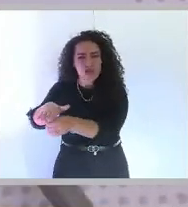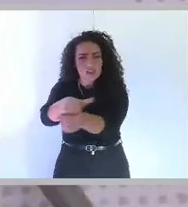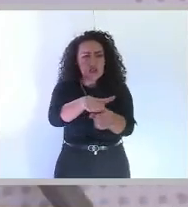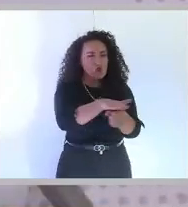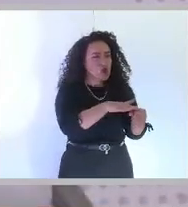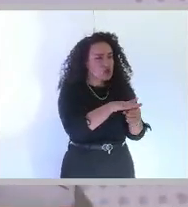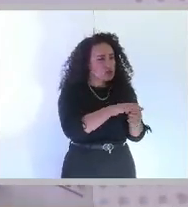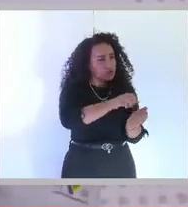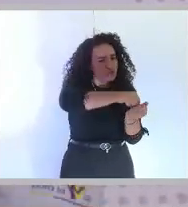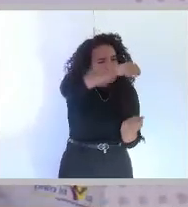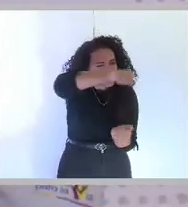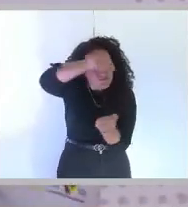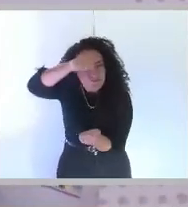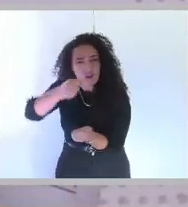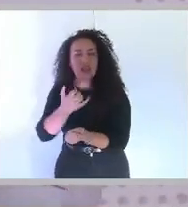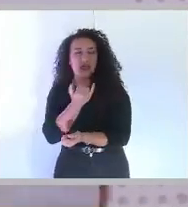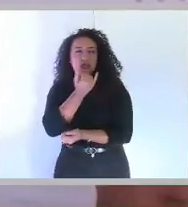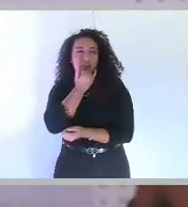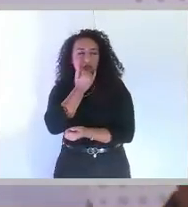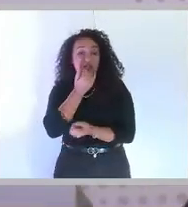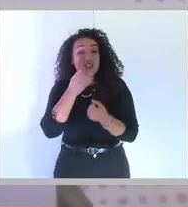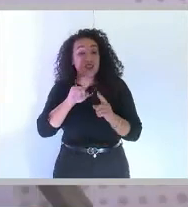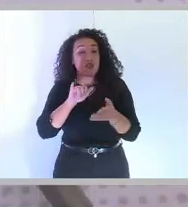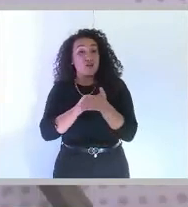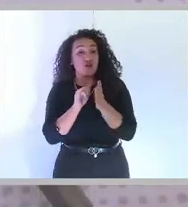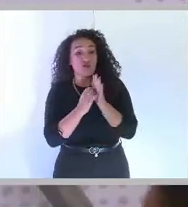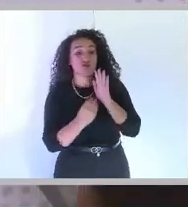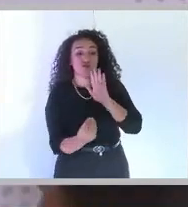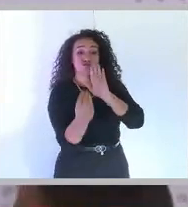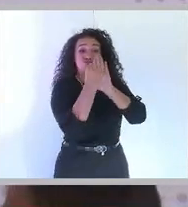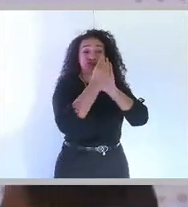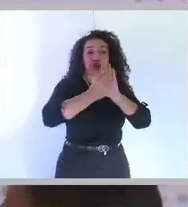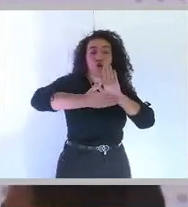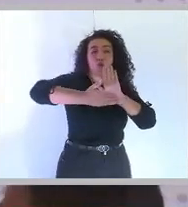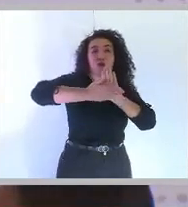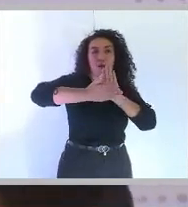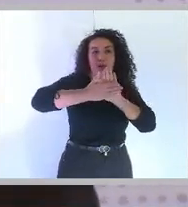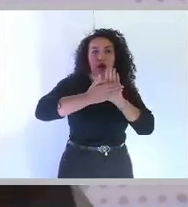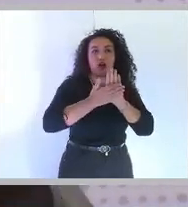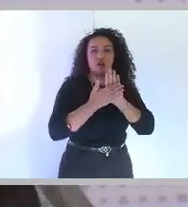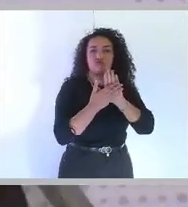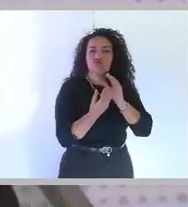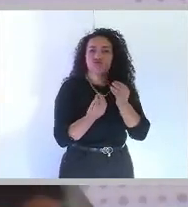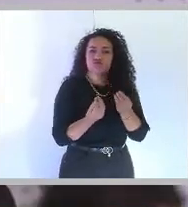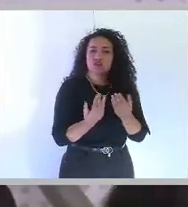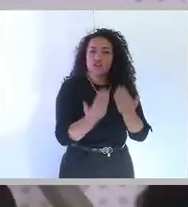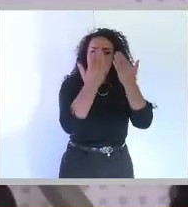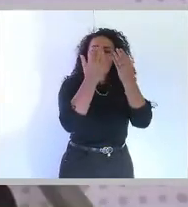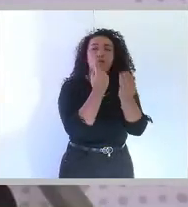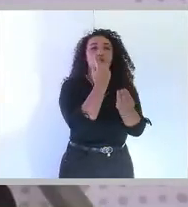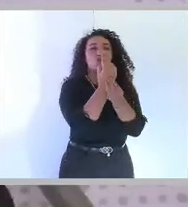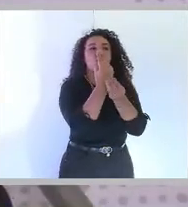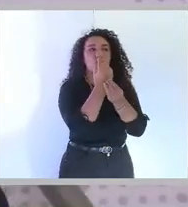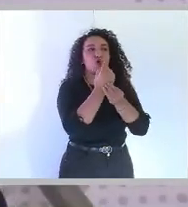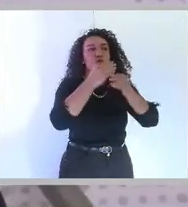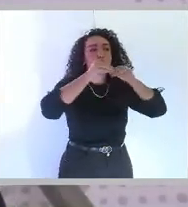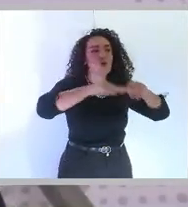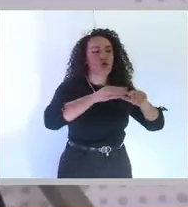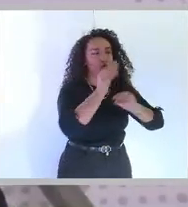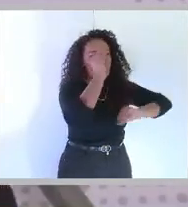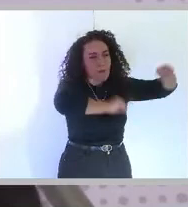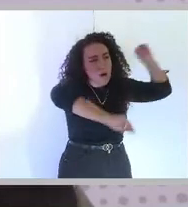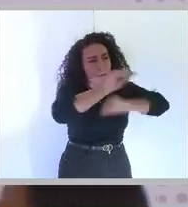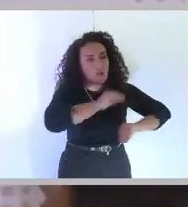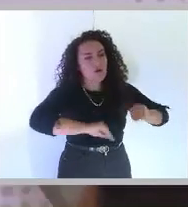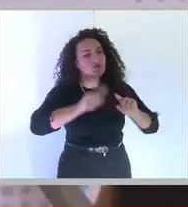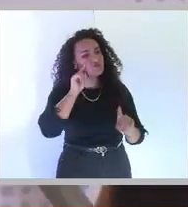construir evidencia e insumos para políticas públicas informadas que mejoren realmente la calidad y las condiciones de